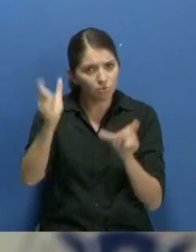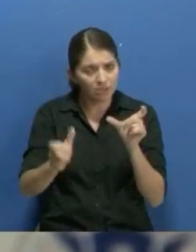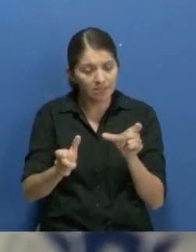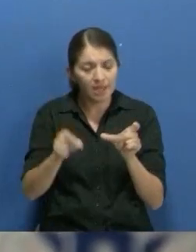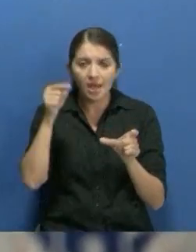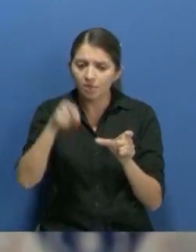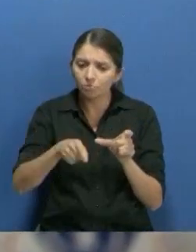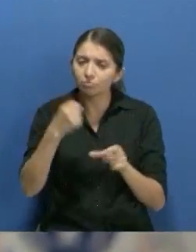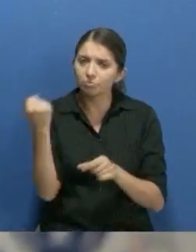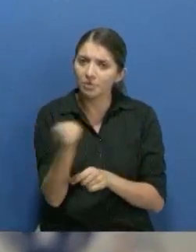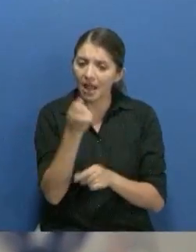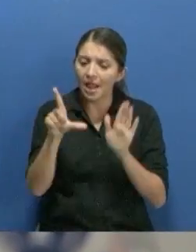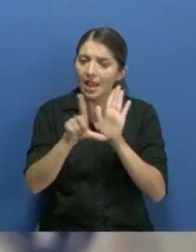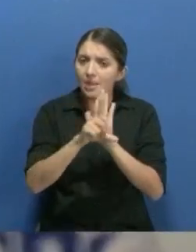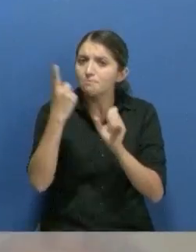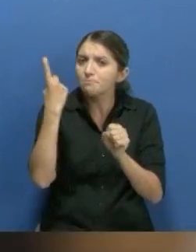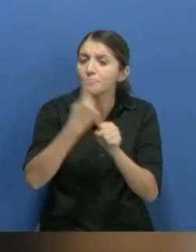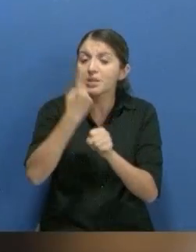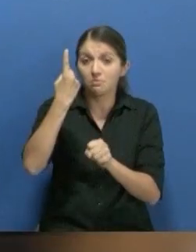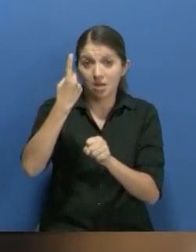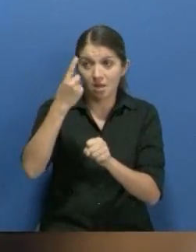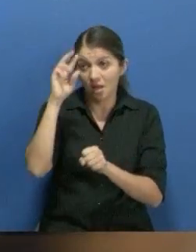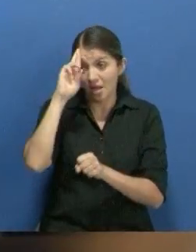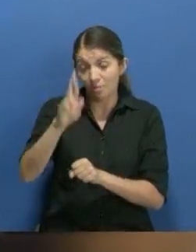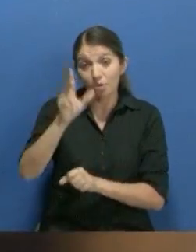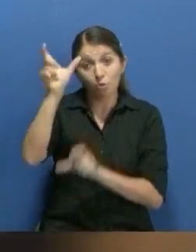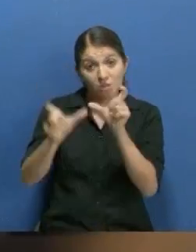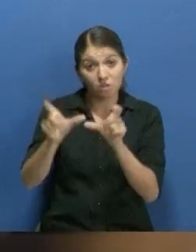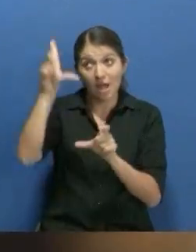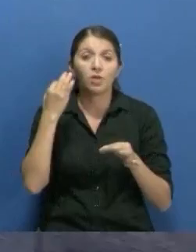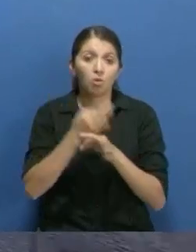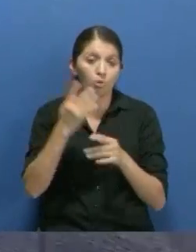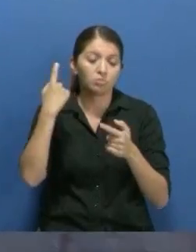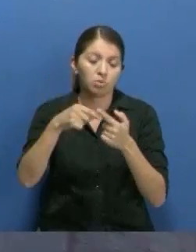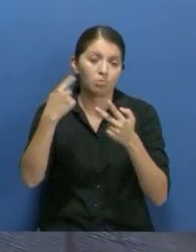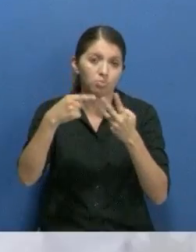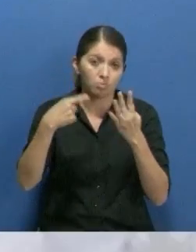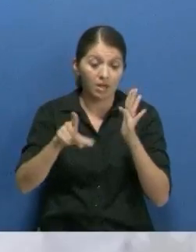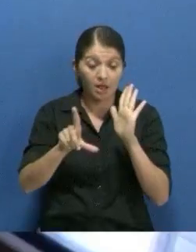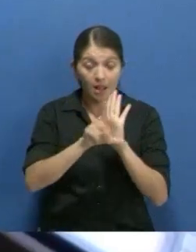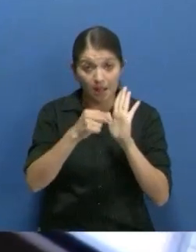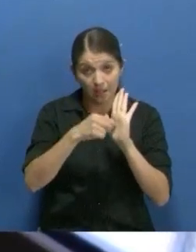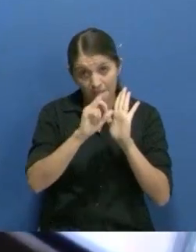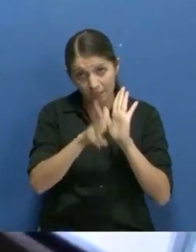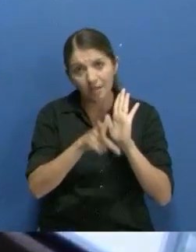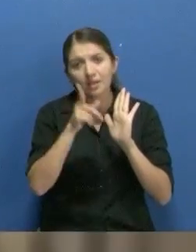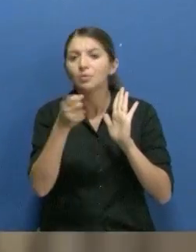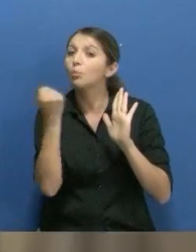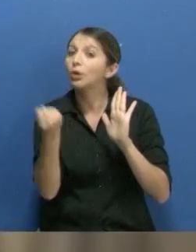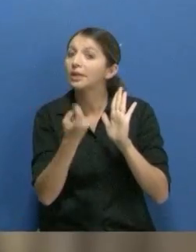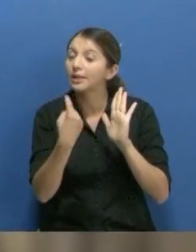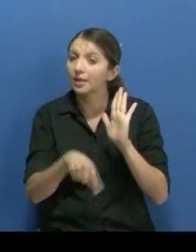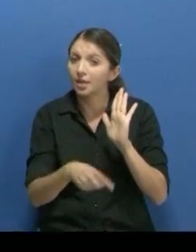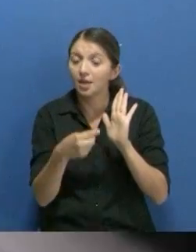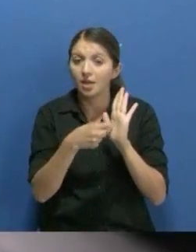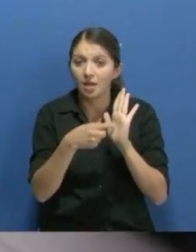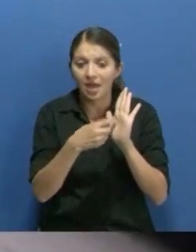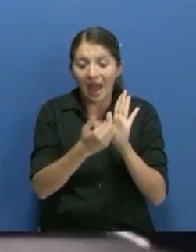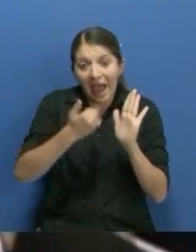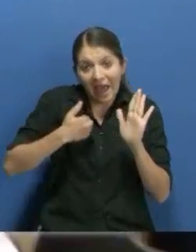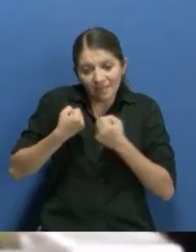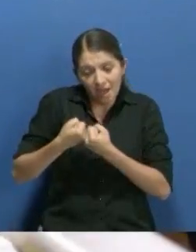andás? Hola, buenas noches. ¿Todo ¿Cómo bien? están? Bien, muy bien. Bueno, muchas gracias por venir. No, un gusto. ¿Qué postura o qué podemos